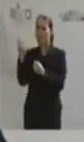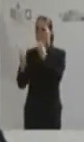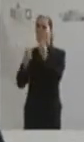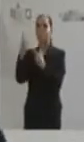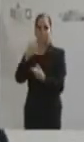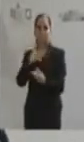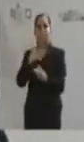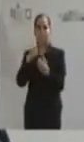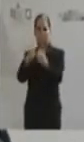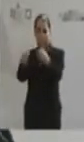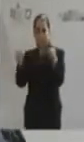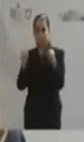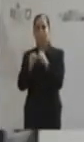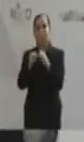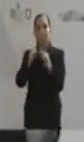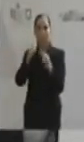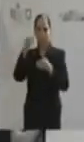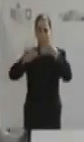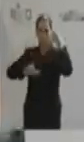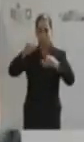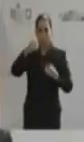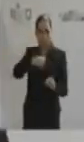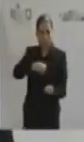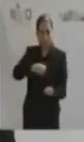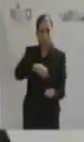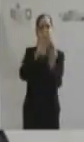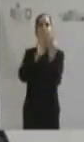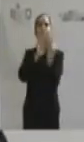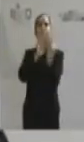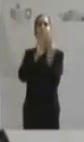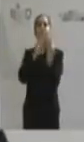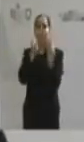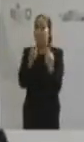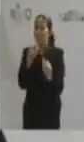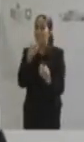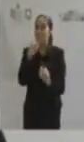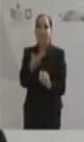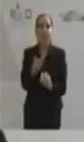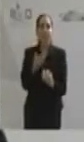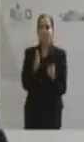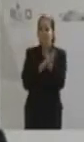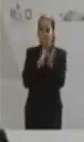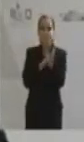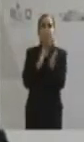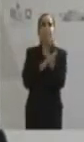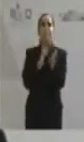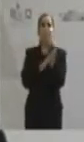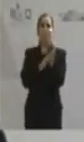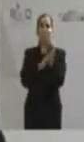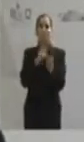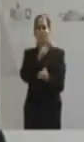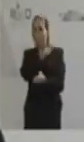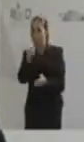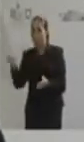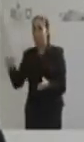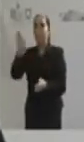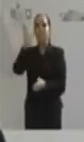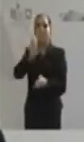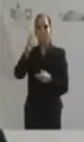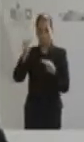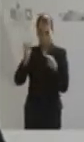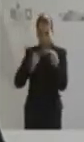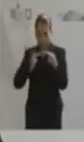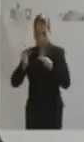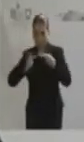mejor las universidades que con dinero público o privado tienen listo, están capacitándose bajo el sistema de justicia